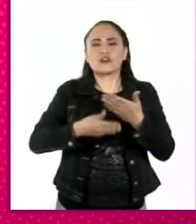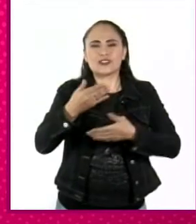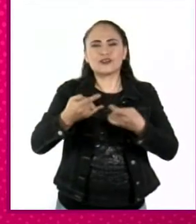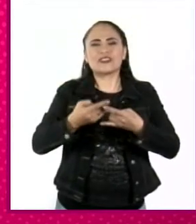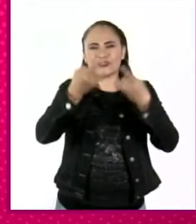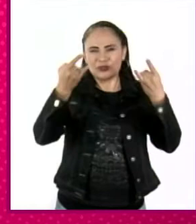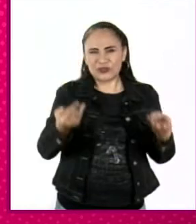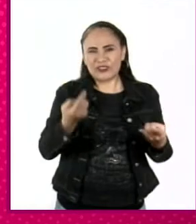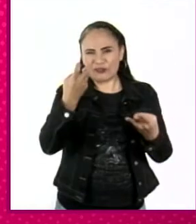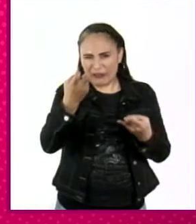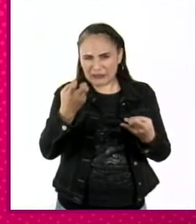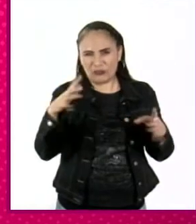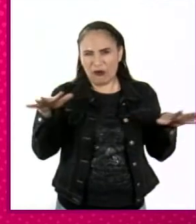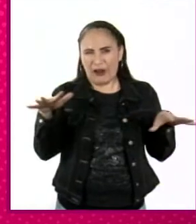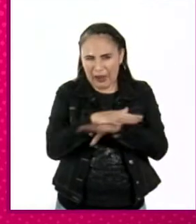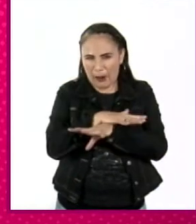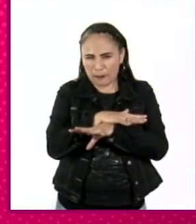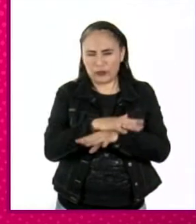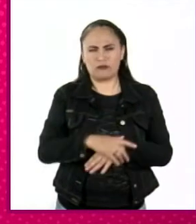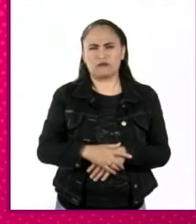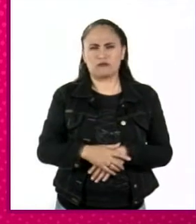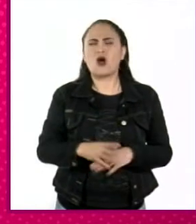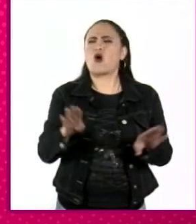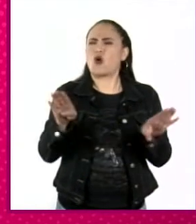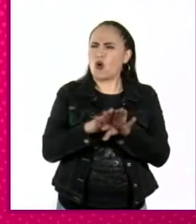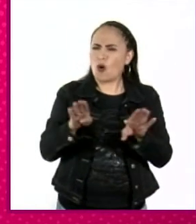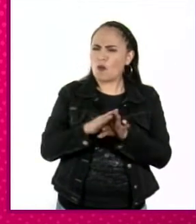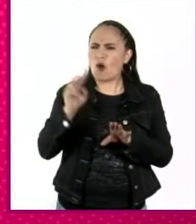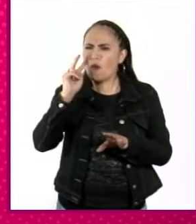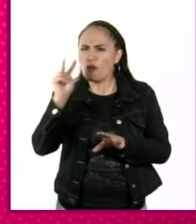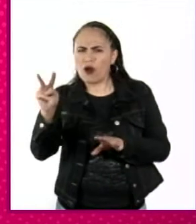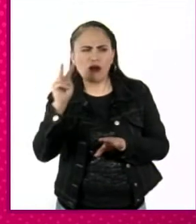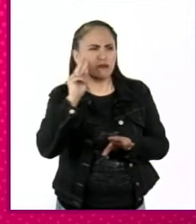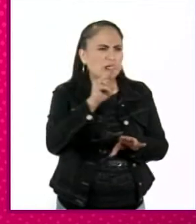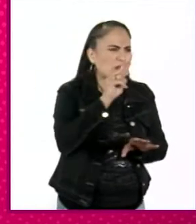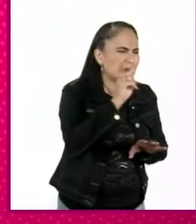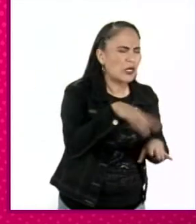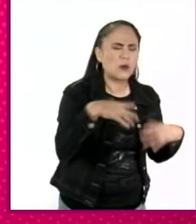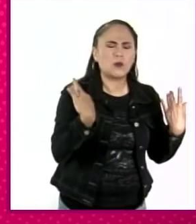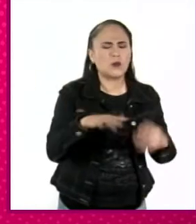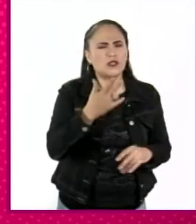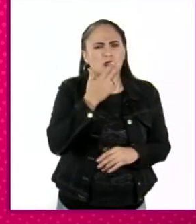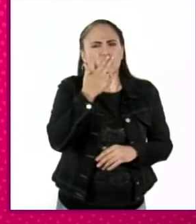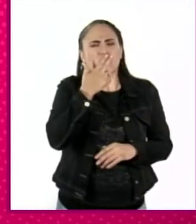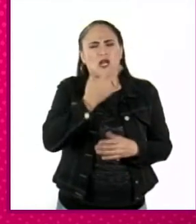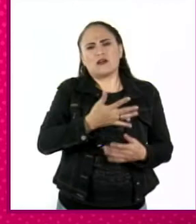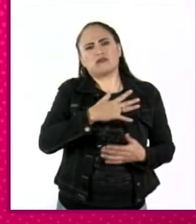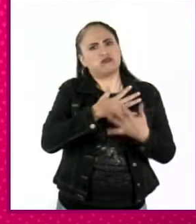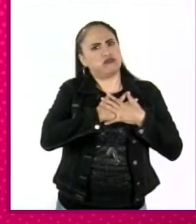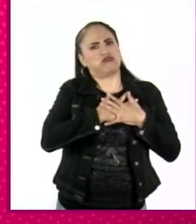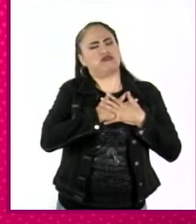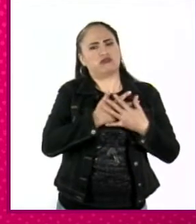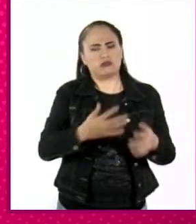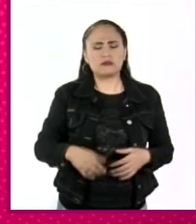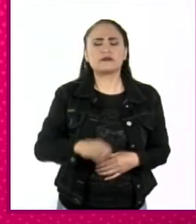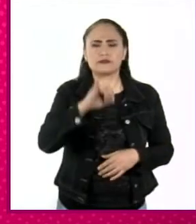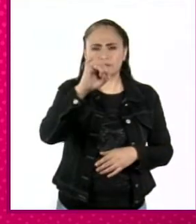¿Cómo podemos hacerle? Implica mucho amor y mucha estrategia, porque ya lo